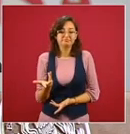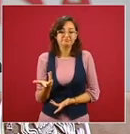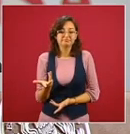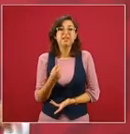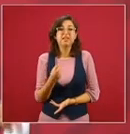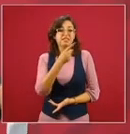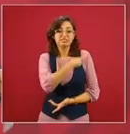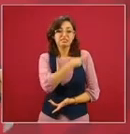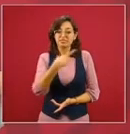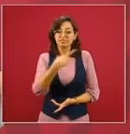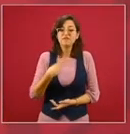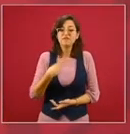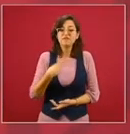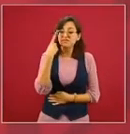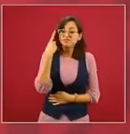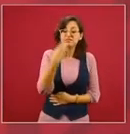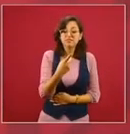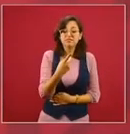dar a conocer